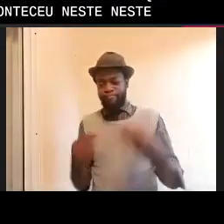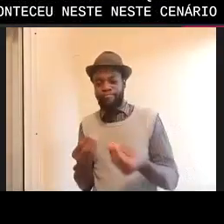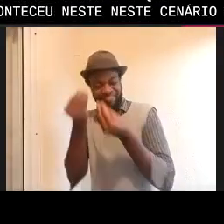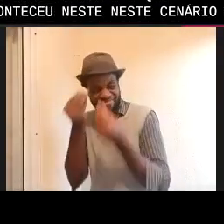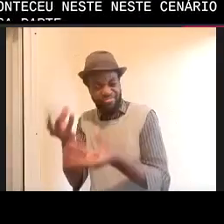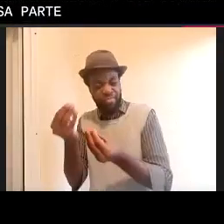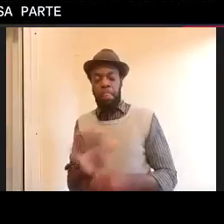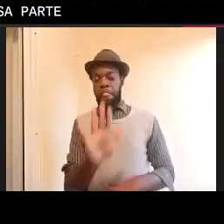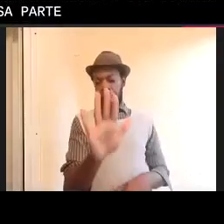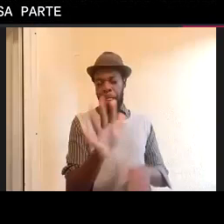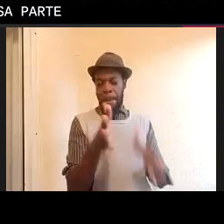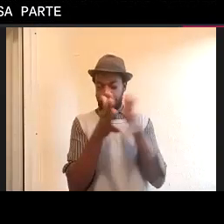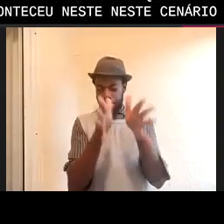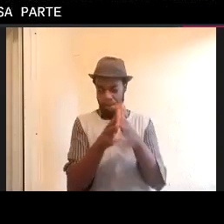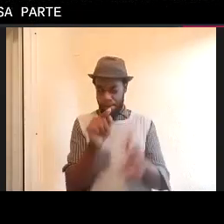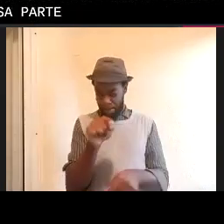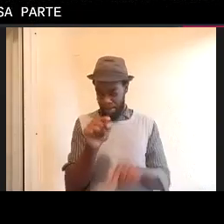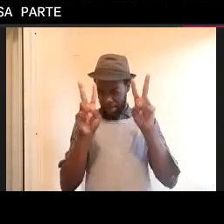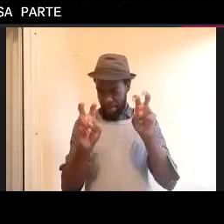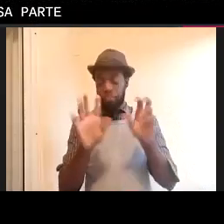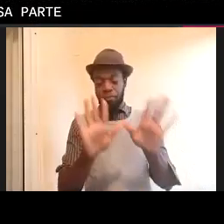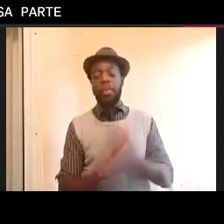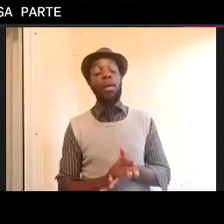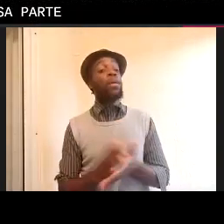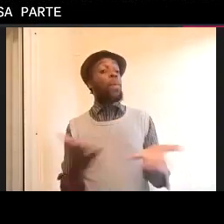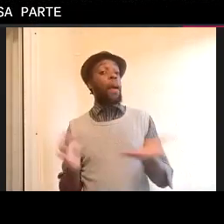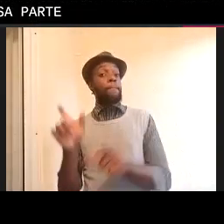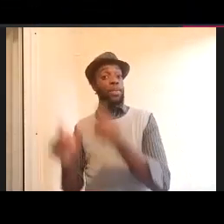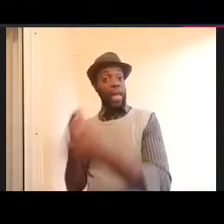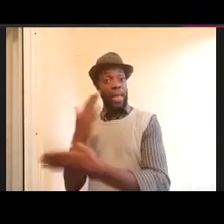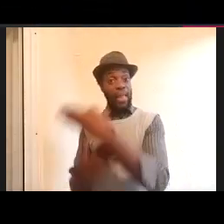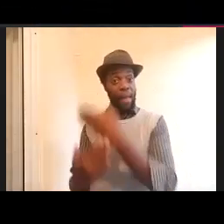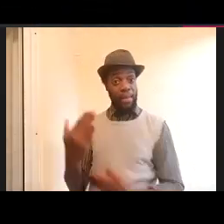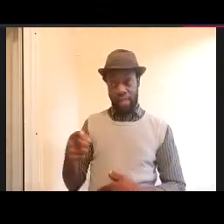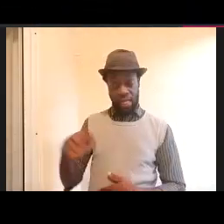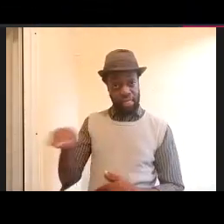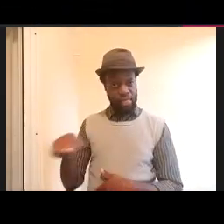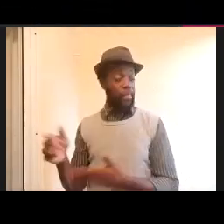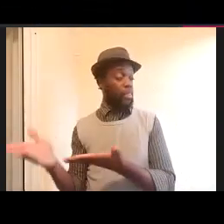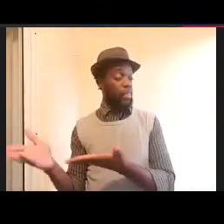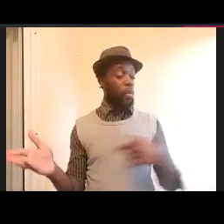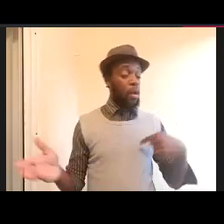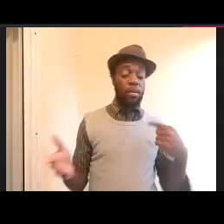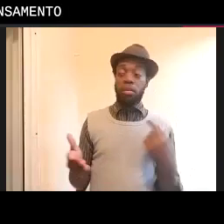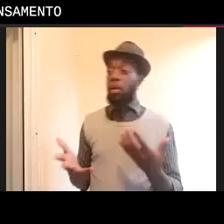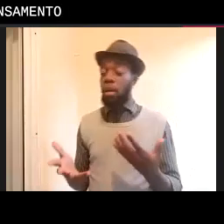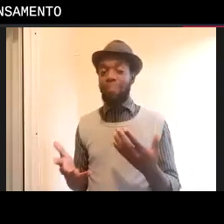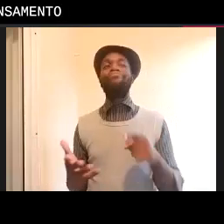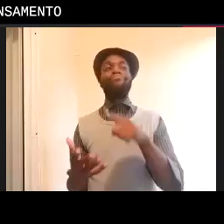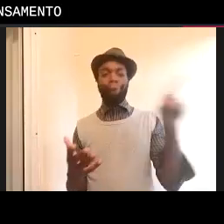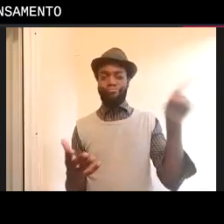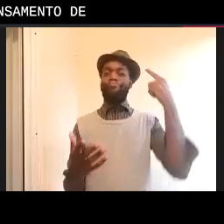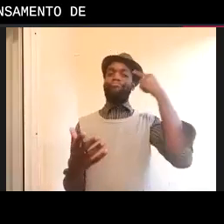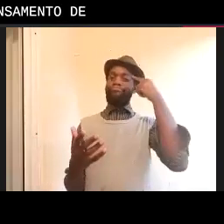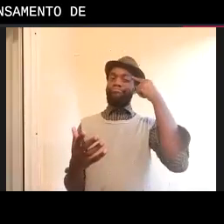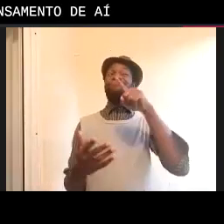Cuando nos referimos a las personas con discapacidad, tenemos ese pensamiento todavía, ¿verdad? El sistema